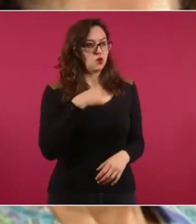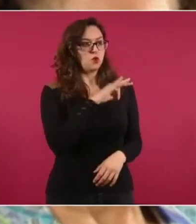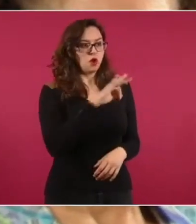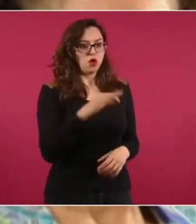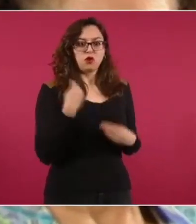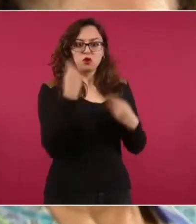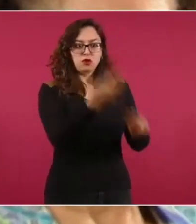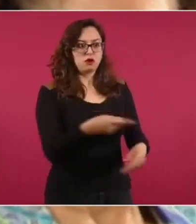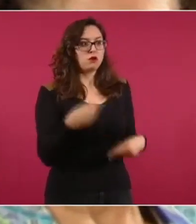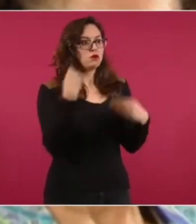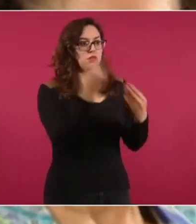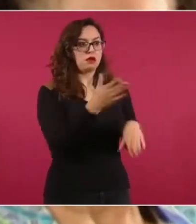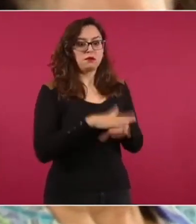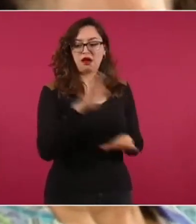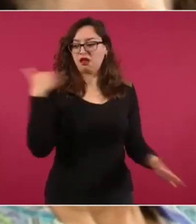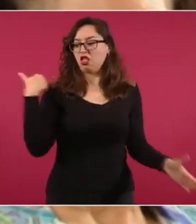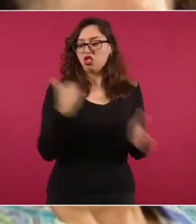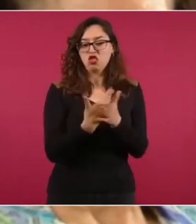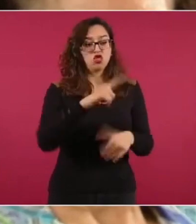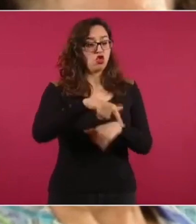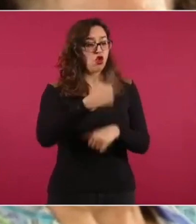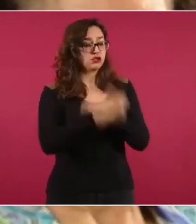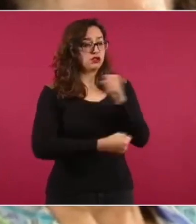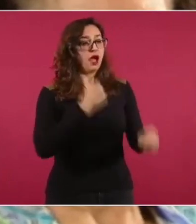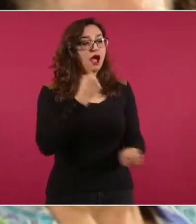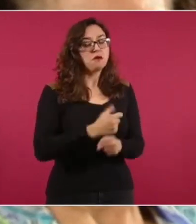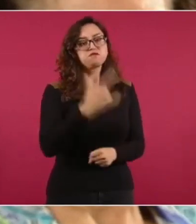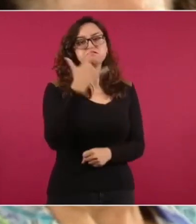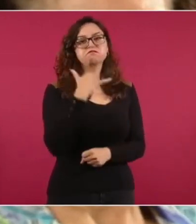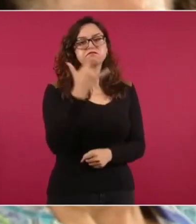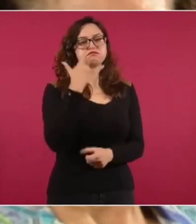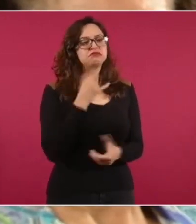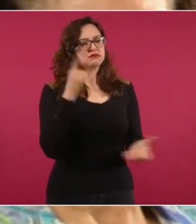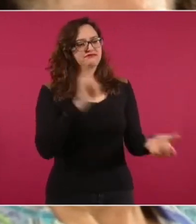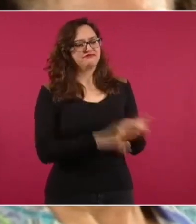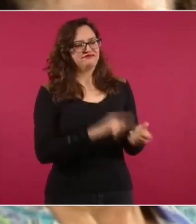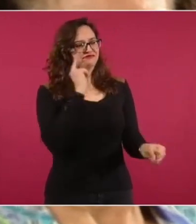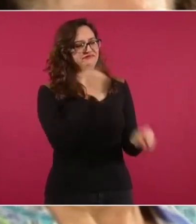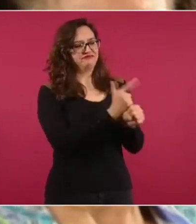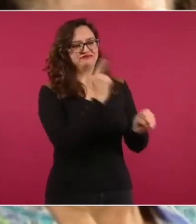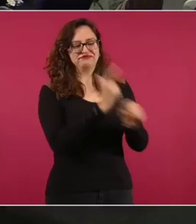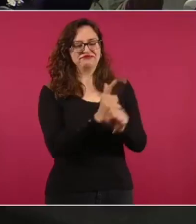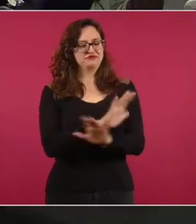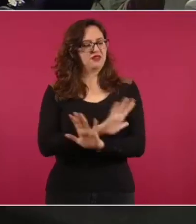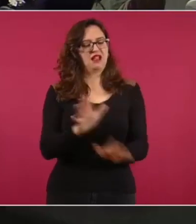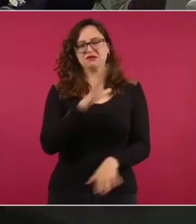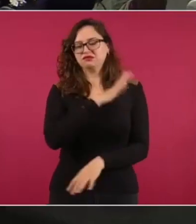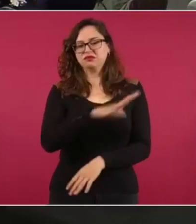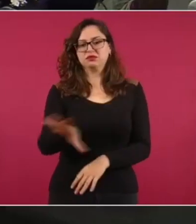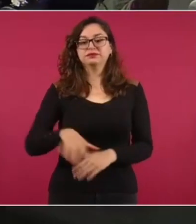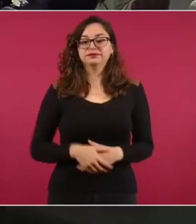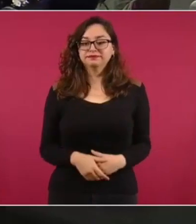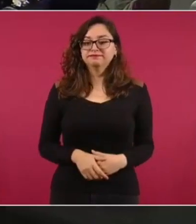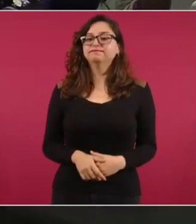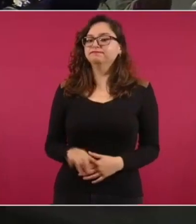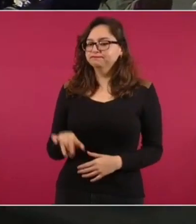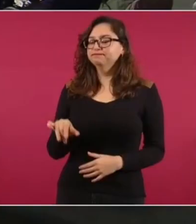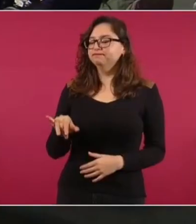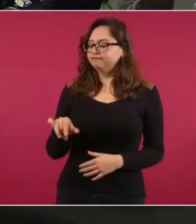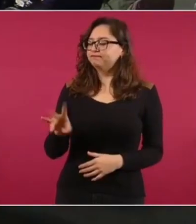veras abominable darnos cuenta cómo se ha generado esta Sí. corriente empresarial. Sí, es que crearon